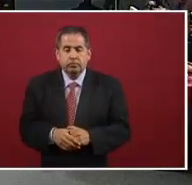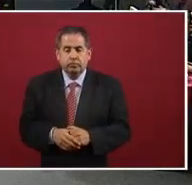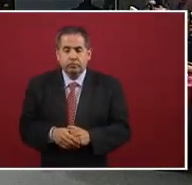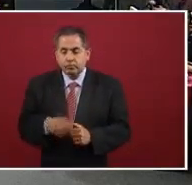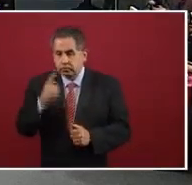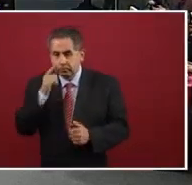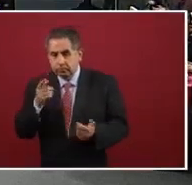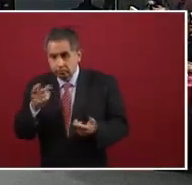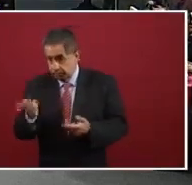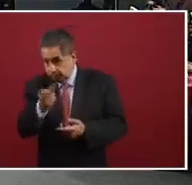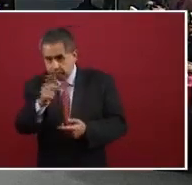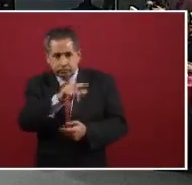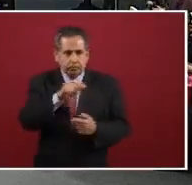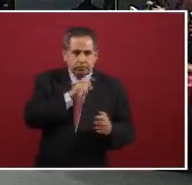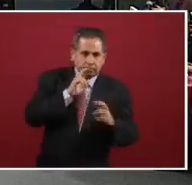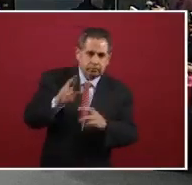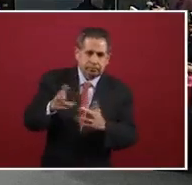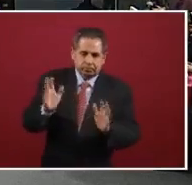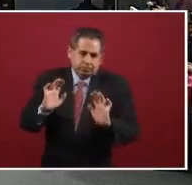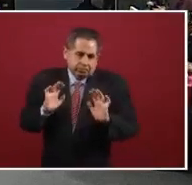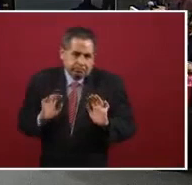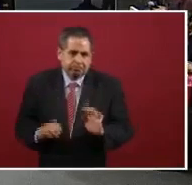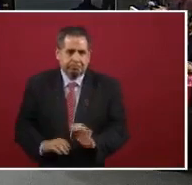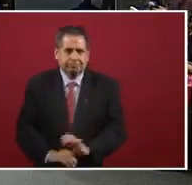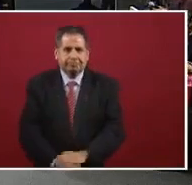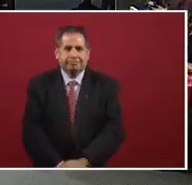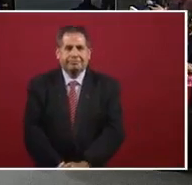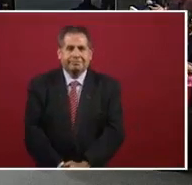a ver si la contesta él. Bueno,